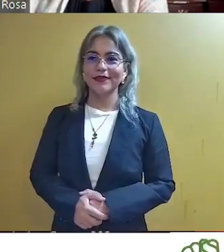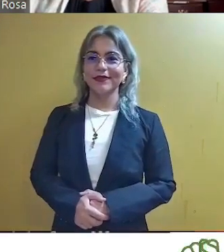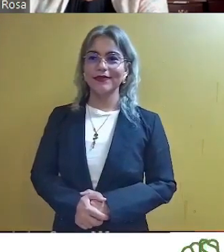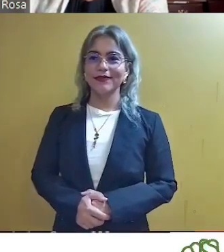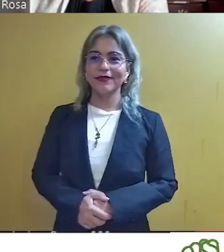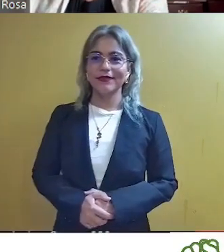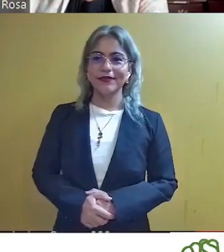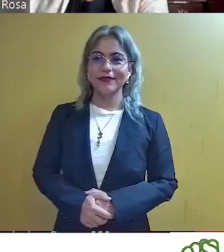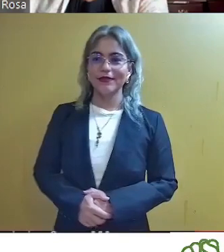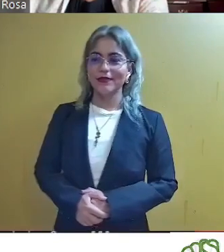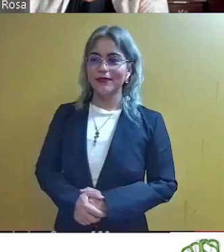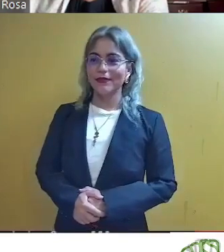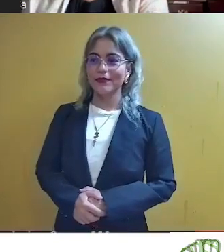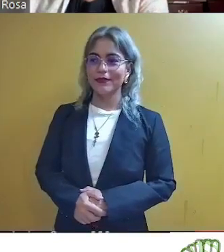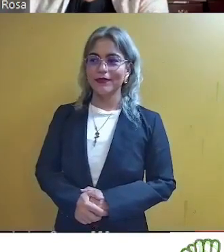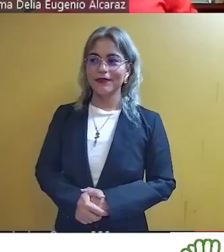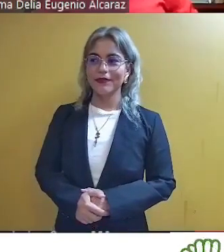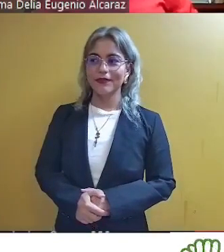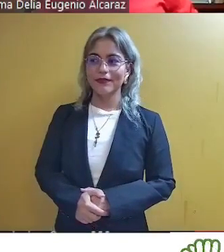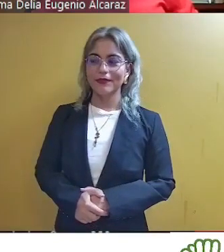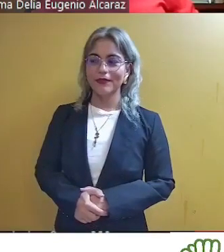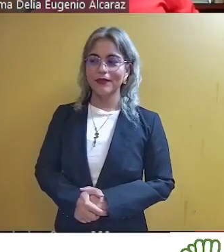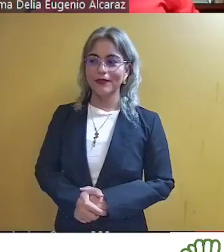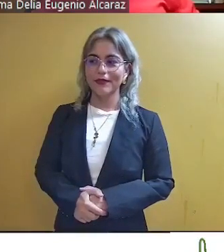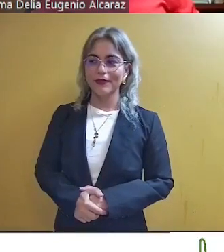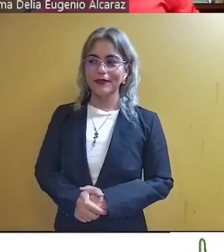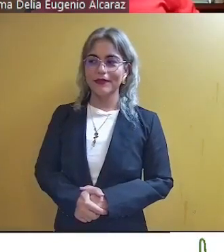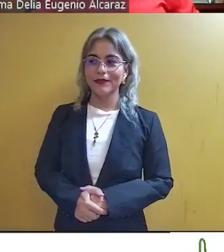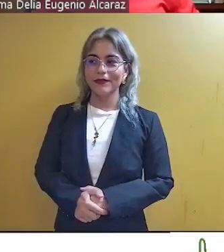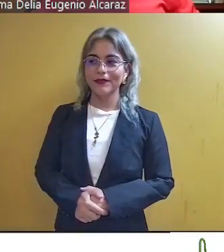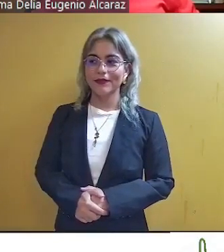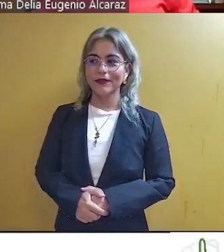Estoy teniendo fallas con mi